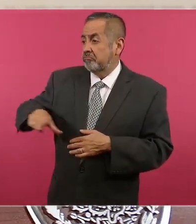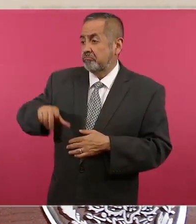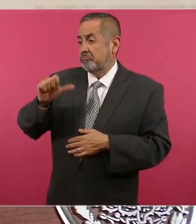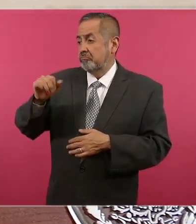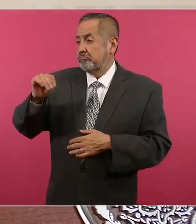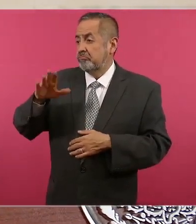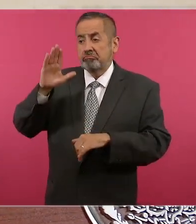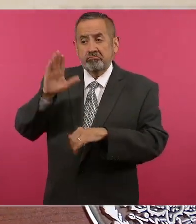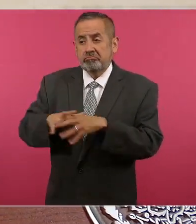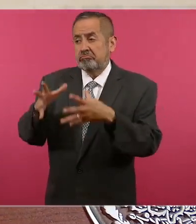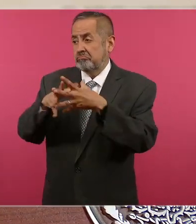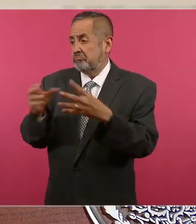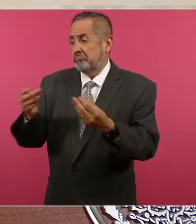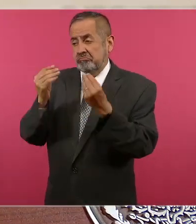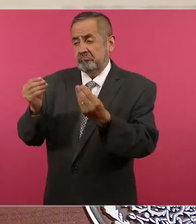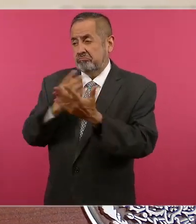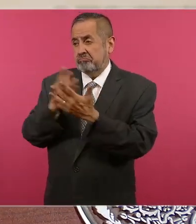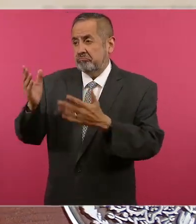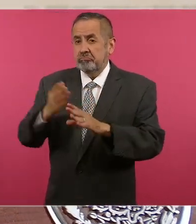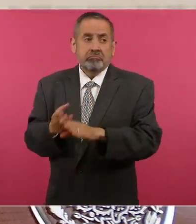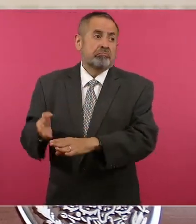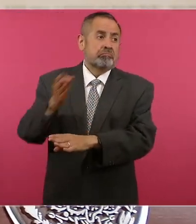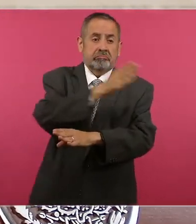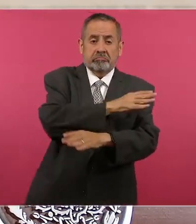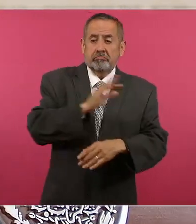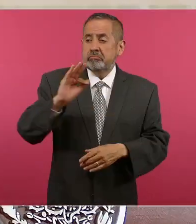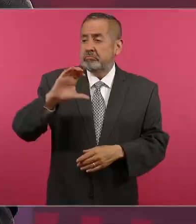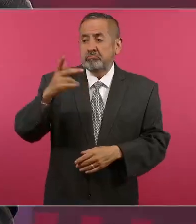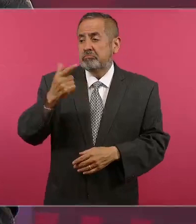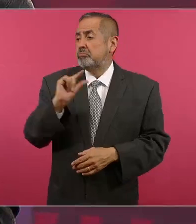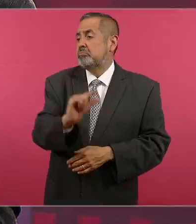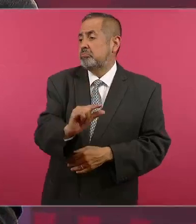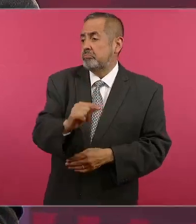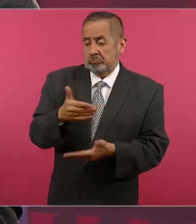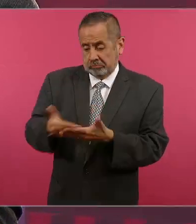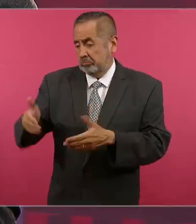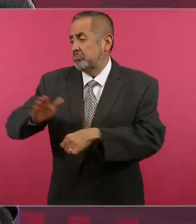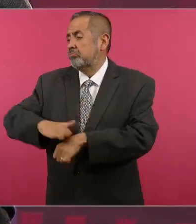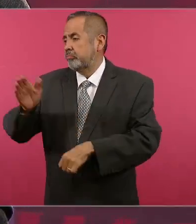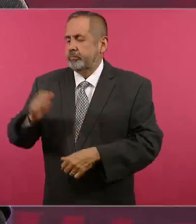ahora que en la época de Calderón.